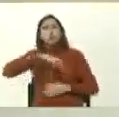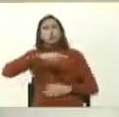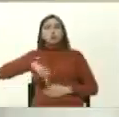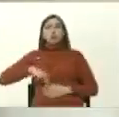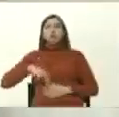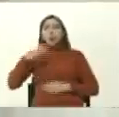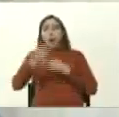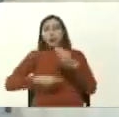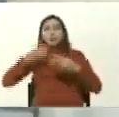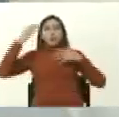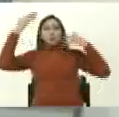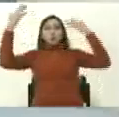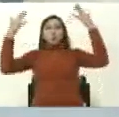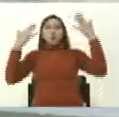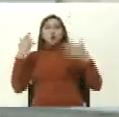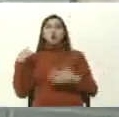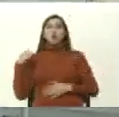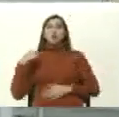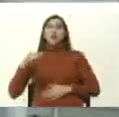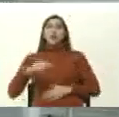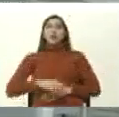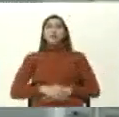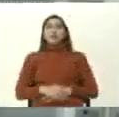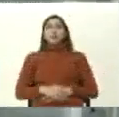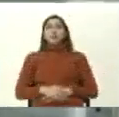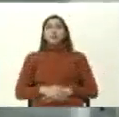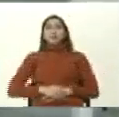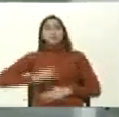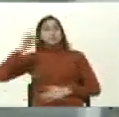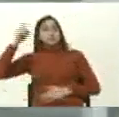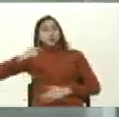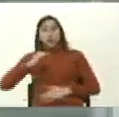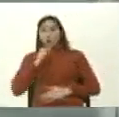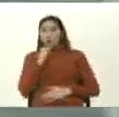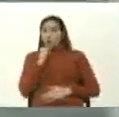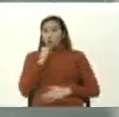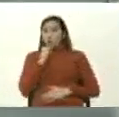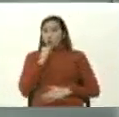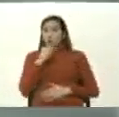cumplir nuestros sueños. Acá es necesario informarle que